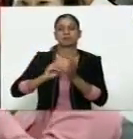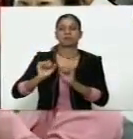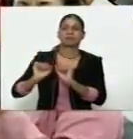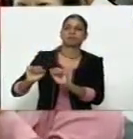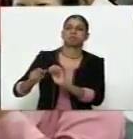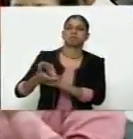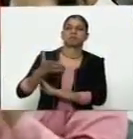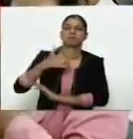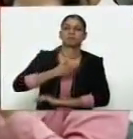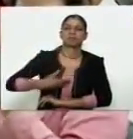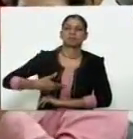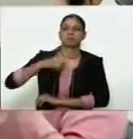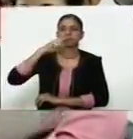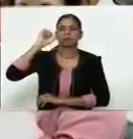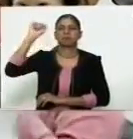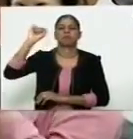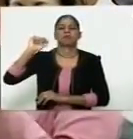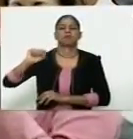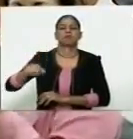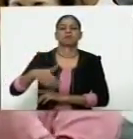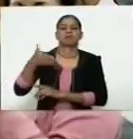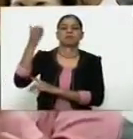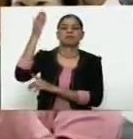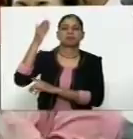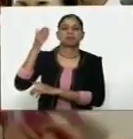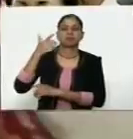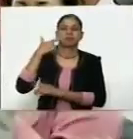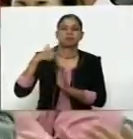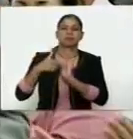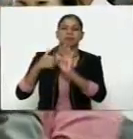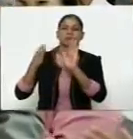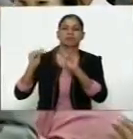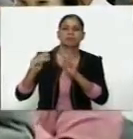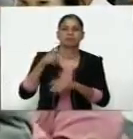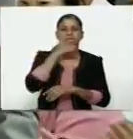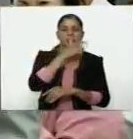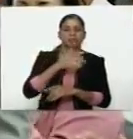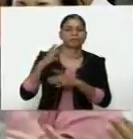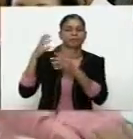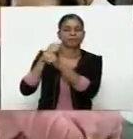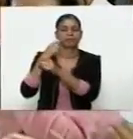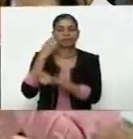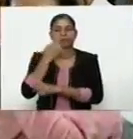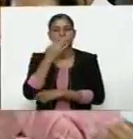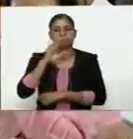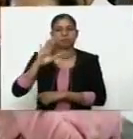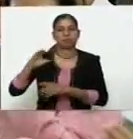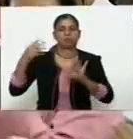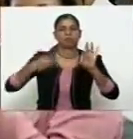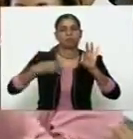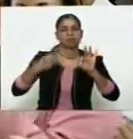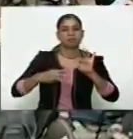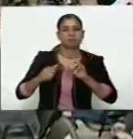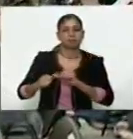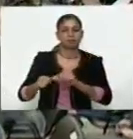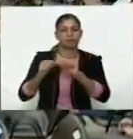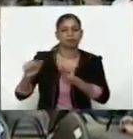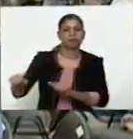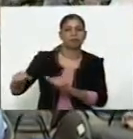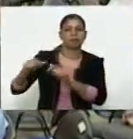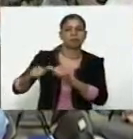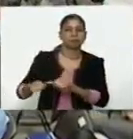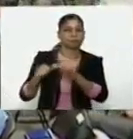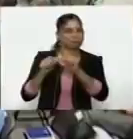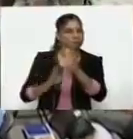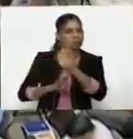Hoy tenemos al presidente Nicolás Maduro, que levanta la esperanza de un pueblo de dignidad, de compromiso, porque el Petro sigue en su ofensiva galopante. Y